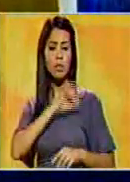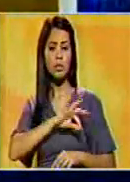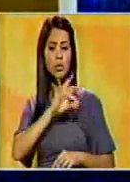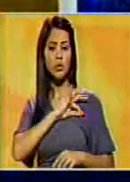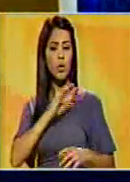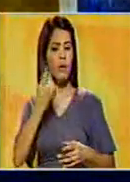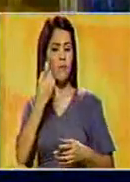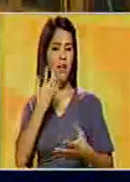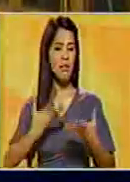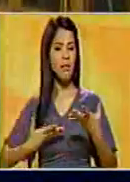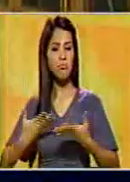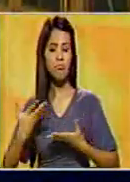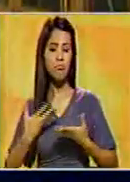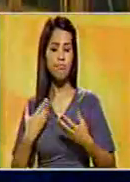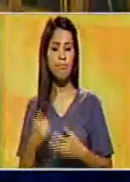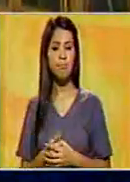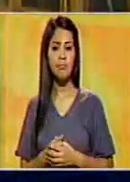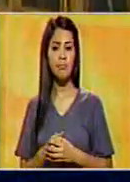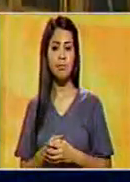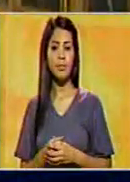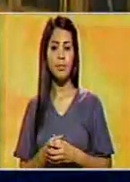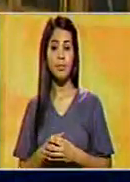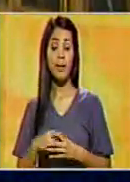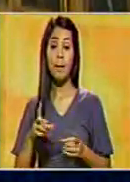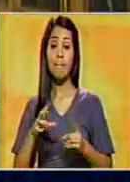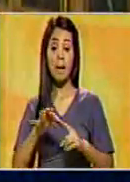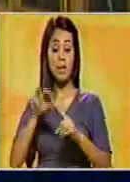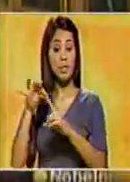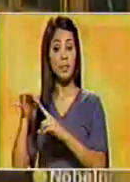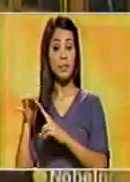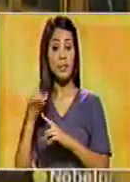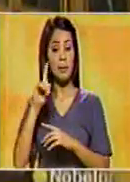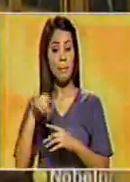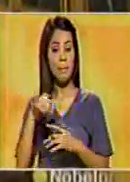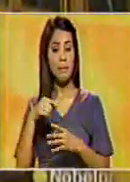de autocontrol afectan las decisiones individuales y las tendencias en el mercado.